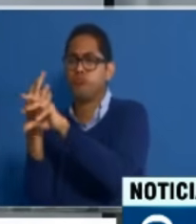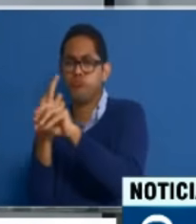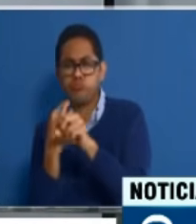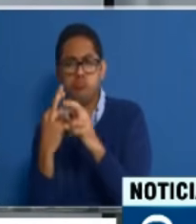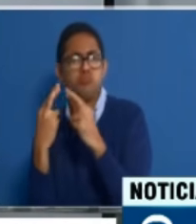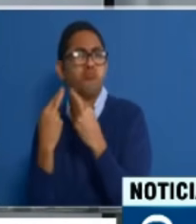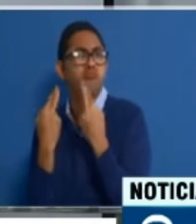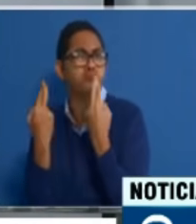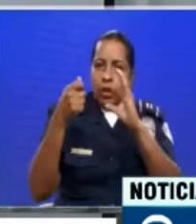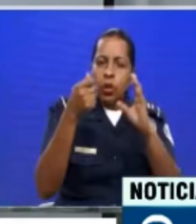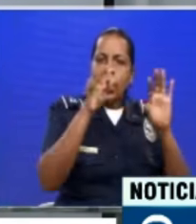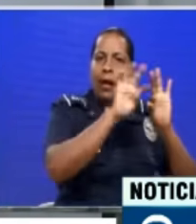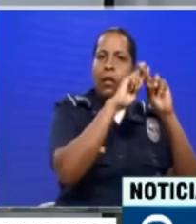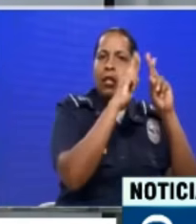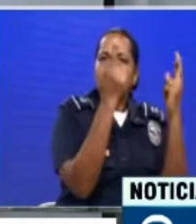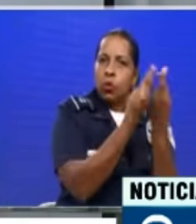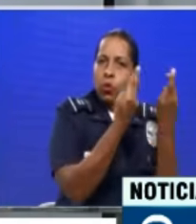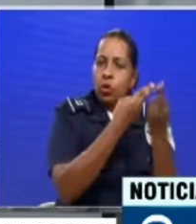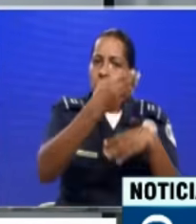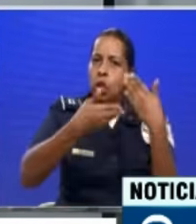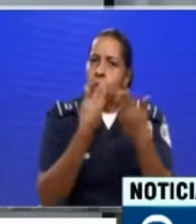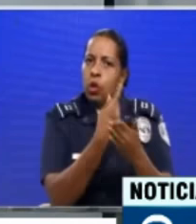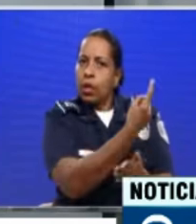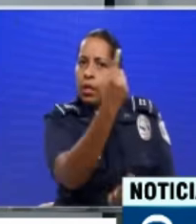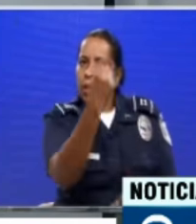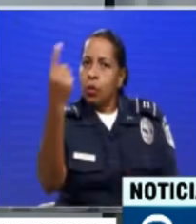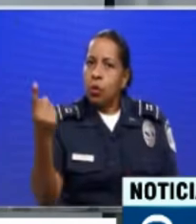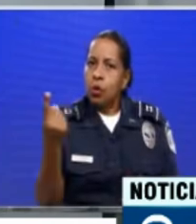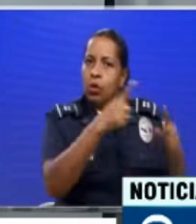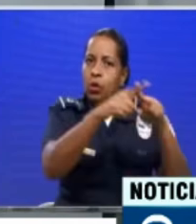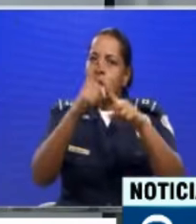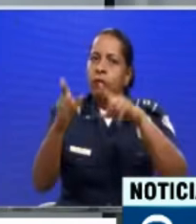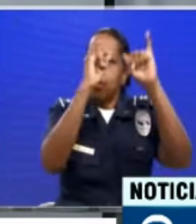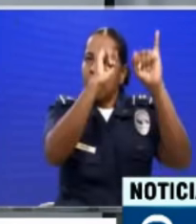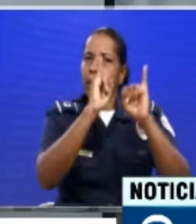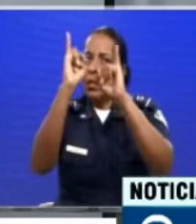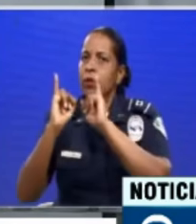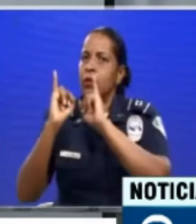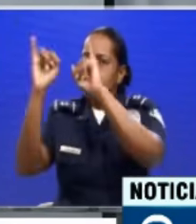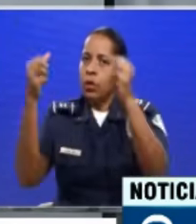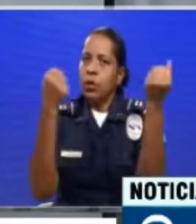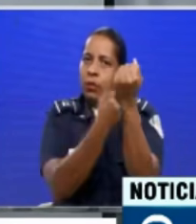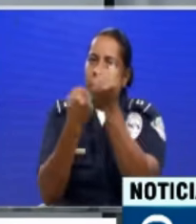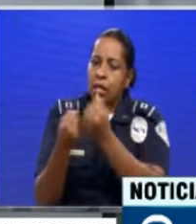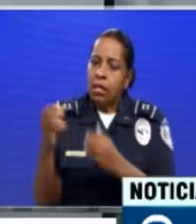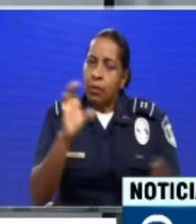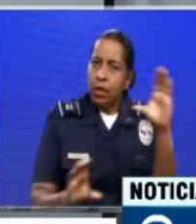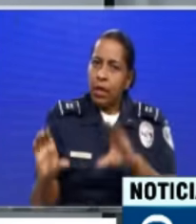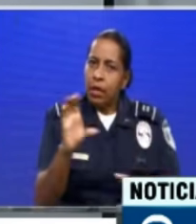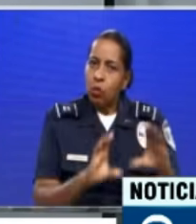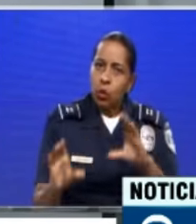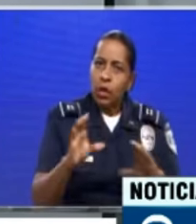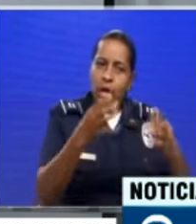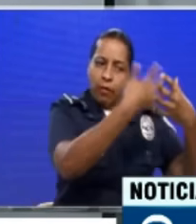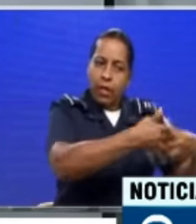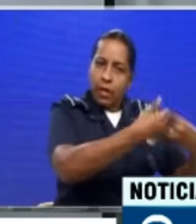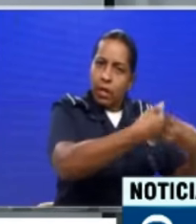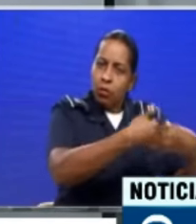videoconferencia para que los protocolos de cada uno de estos sectores vinculados al comercio, a la